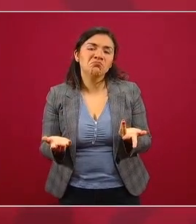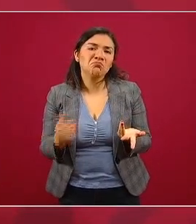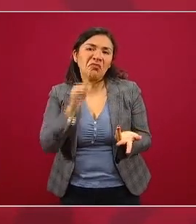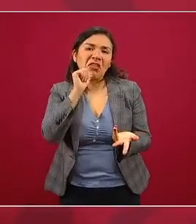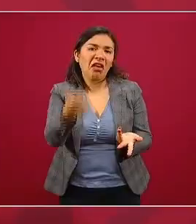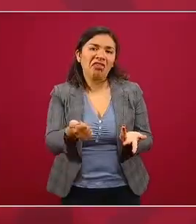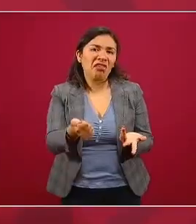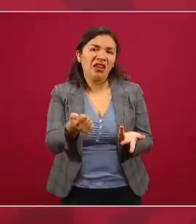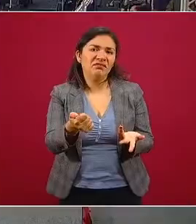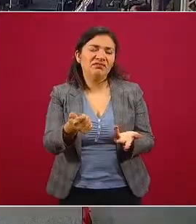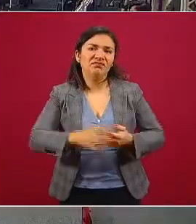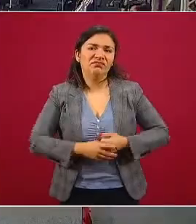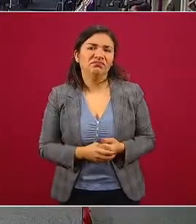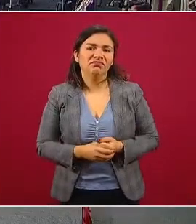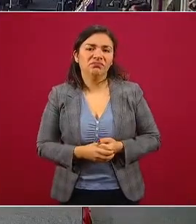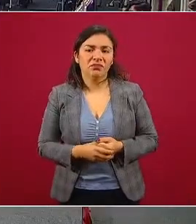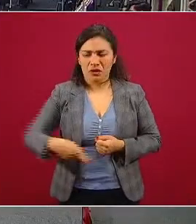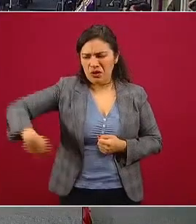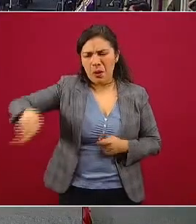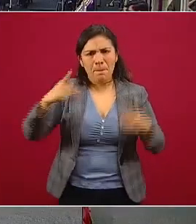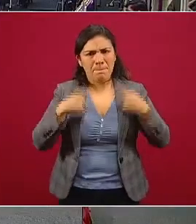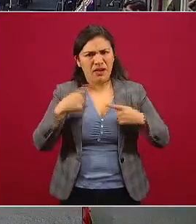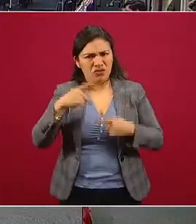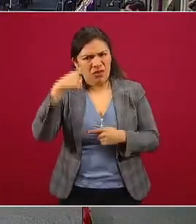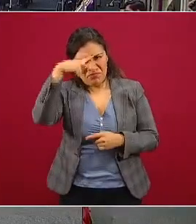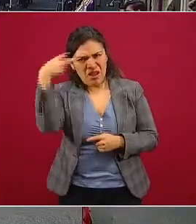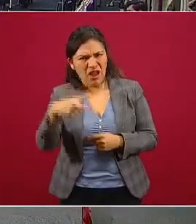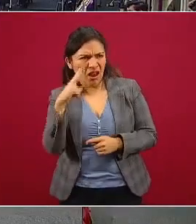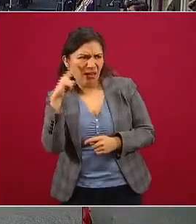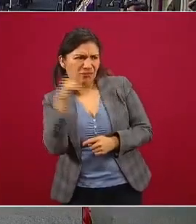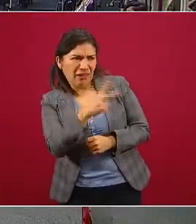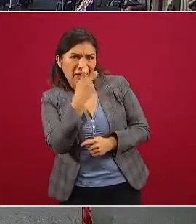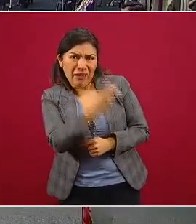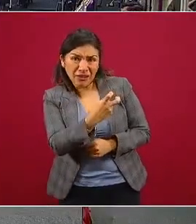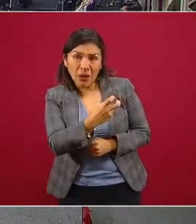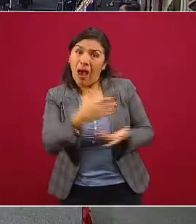No lo ve bien el pueblo de México.